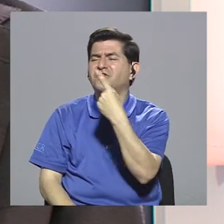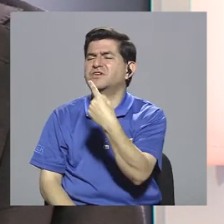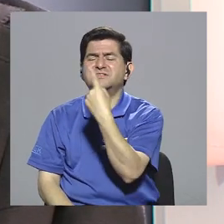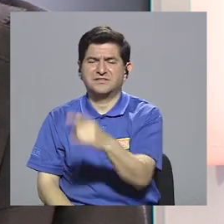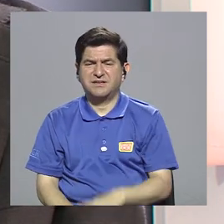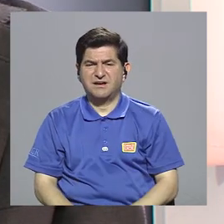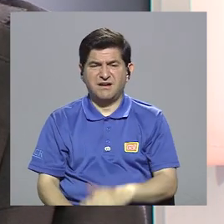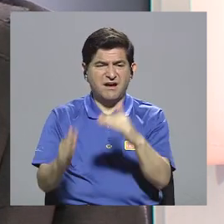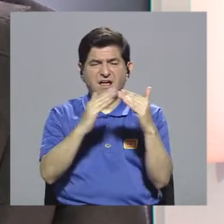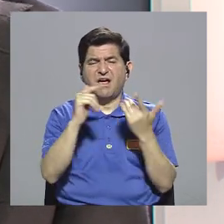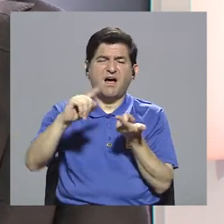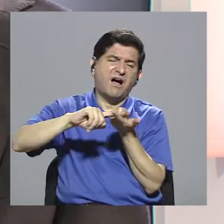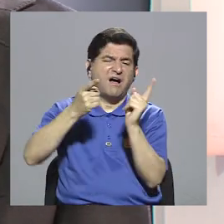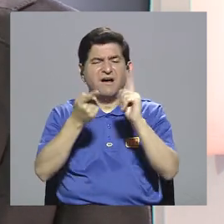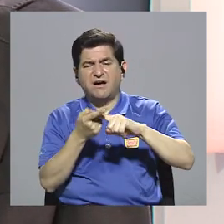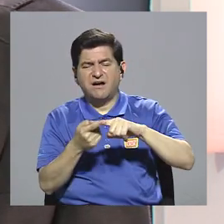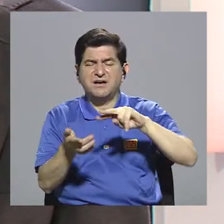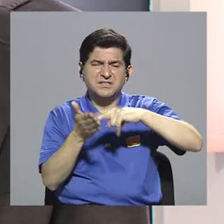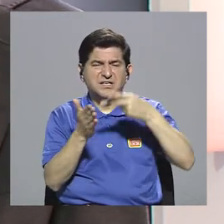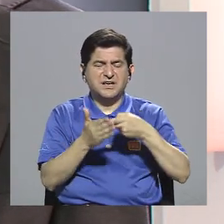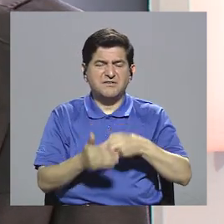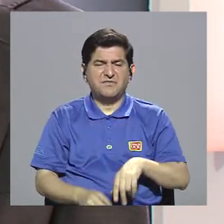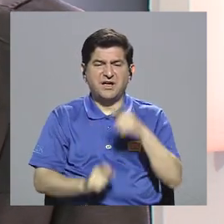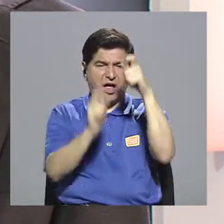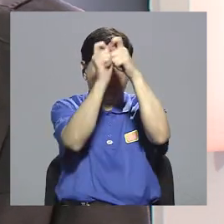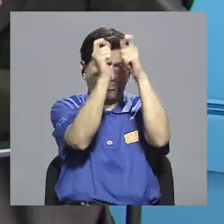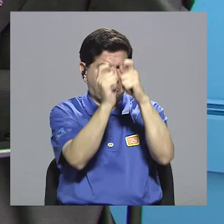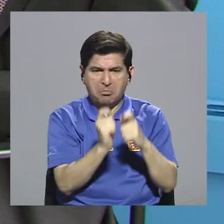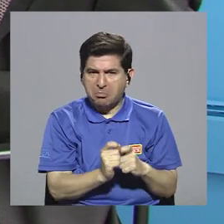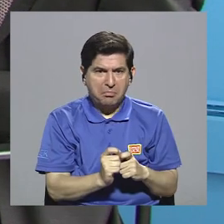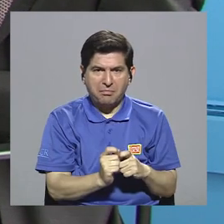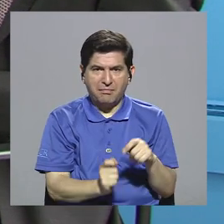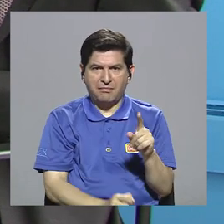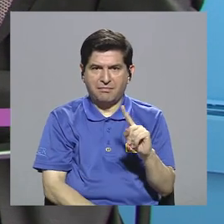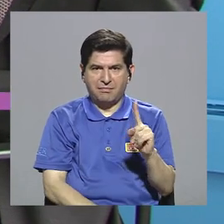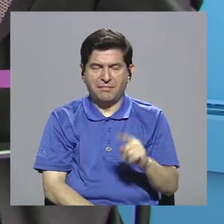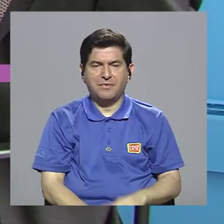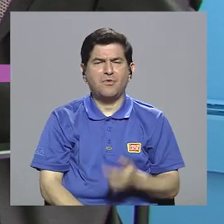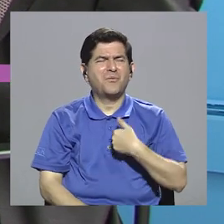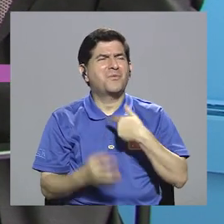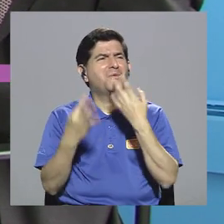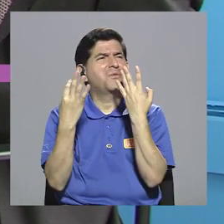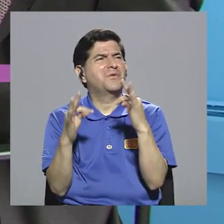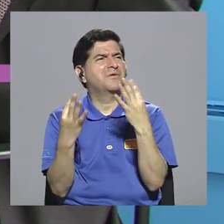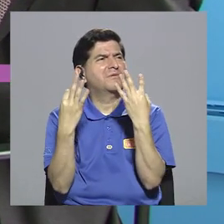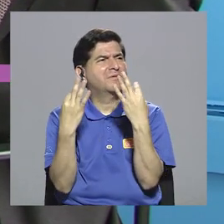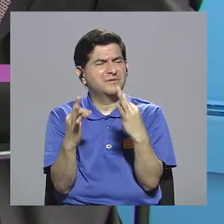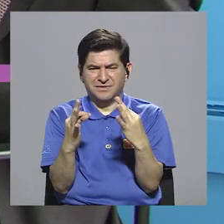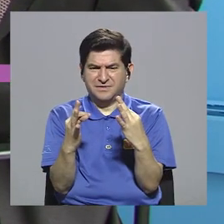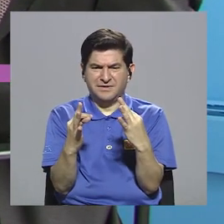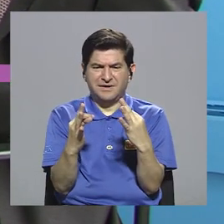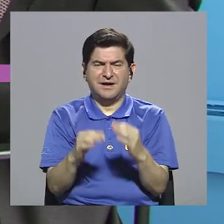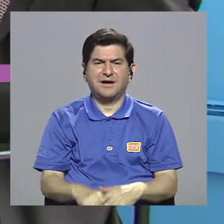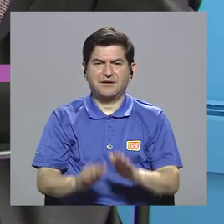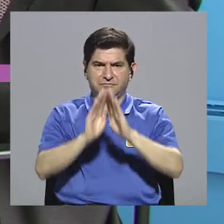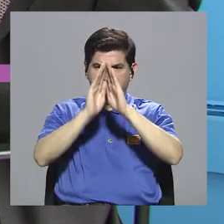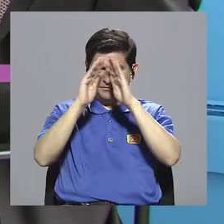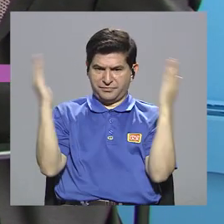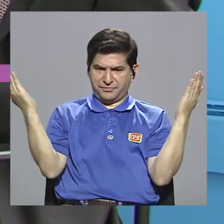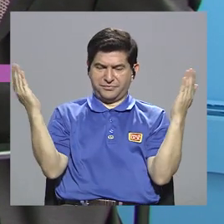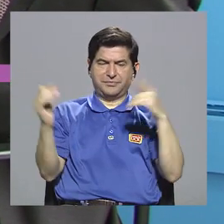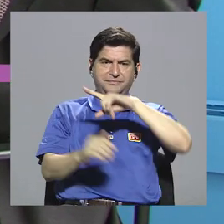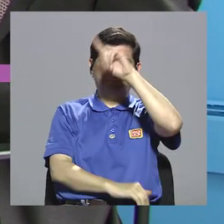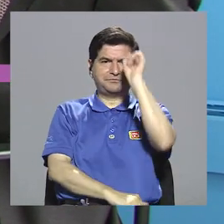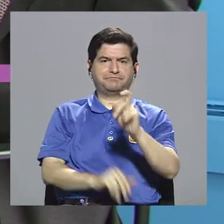una ciudad amigable es de esta forma será un poco más abierto y